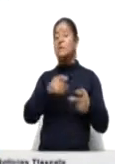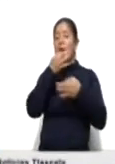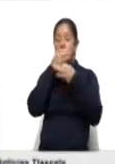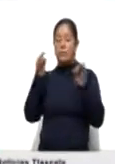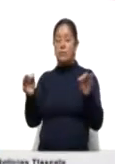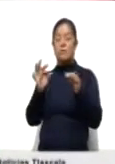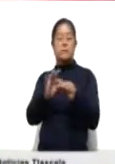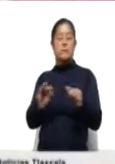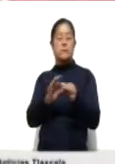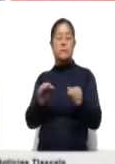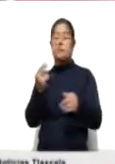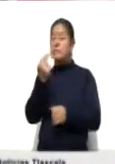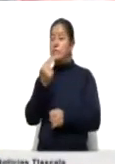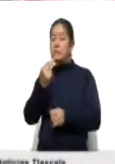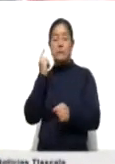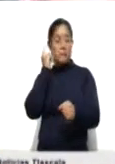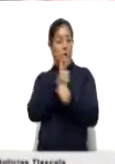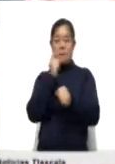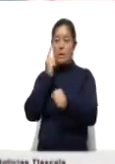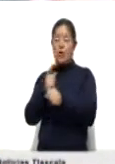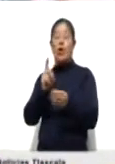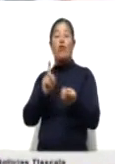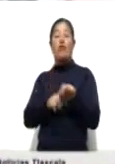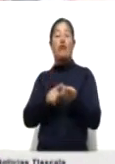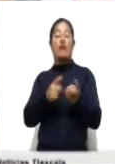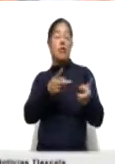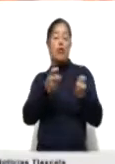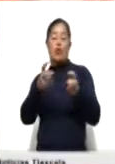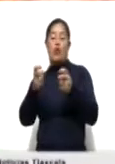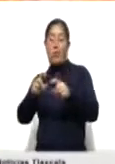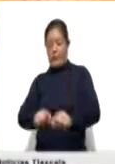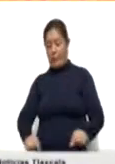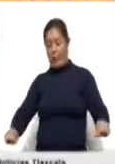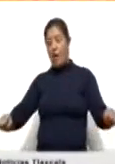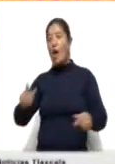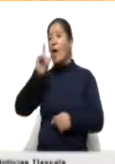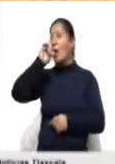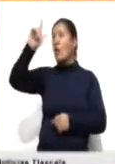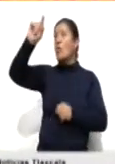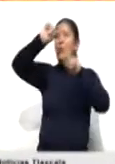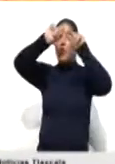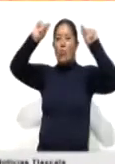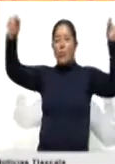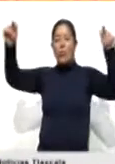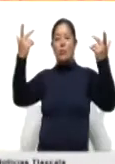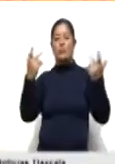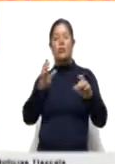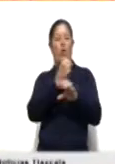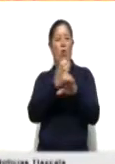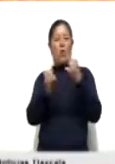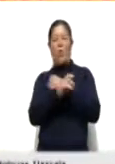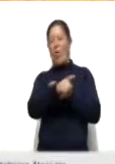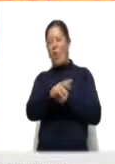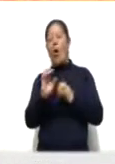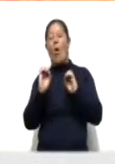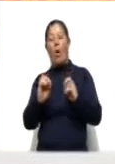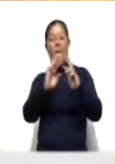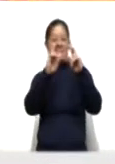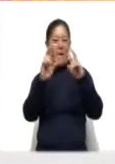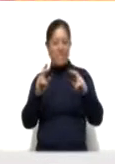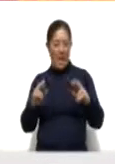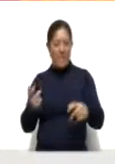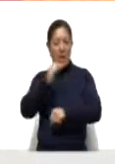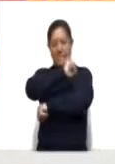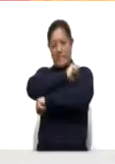indispensable identificar dónde se han robado tuberías de agua potable, cables de energía eléctrica, muebles de baño o destruido puertas y ventanas, pues